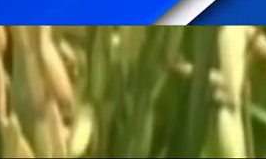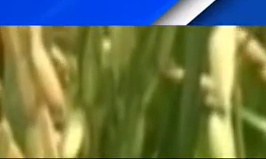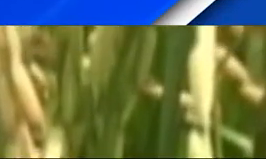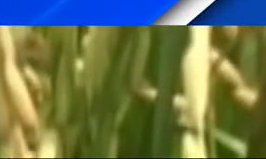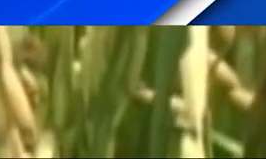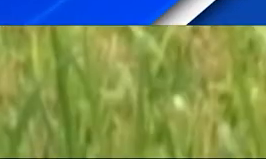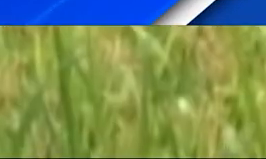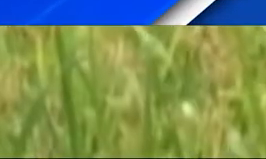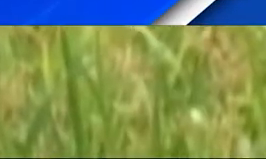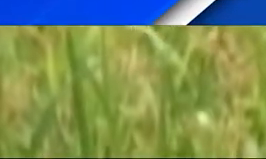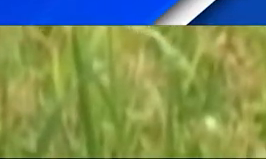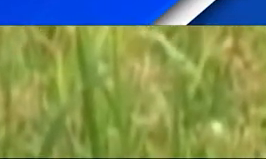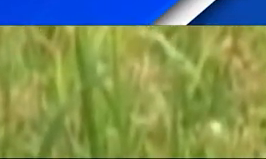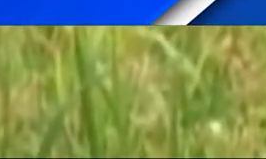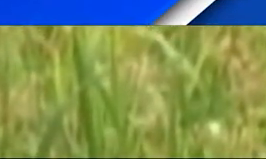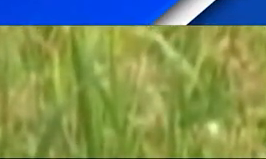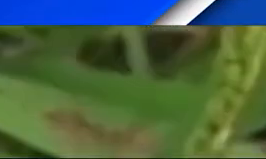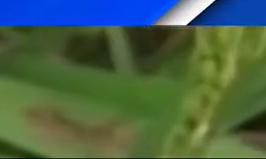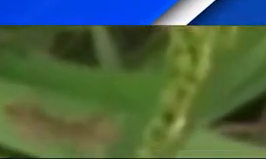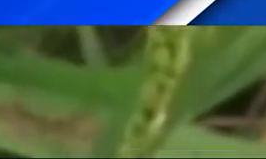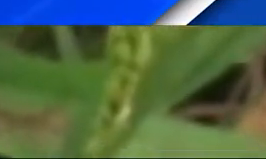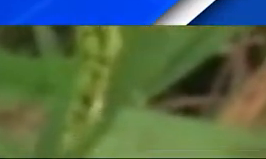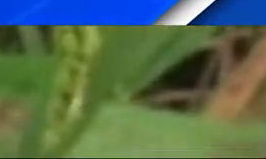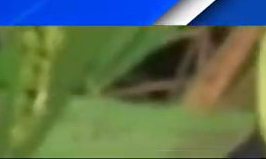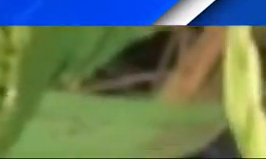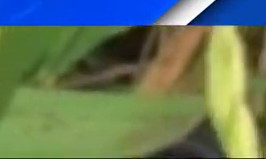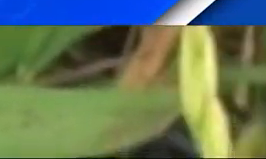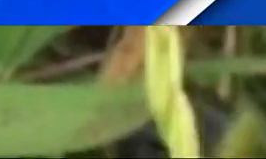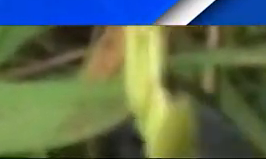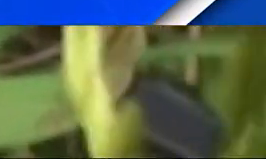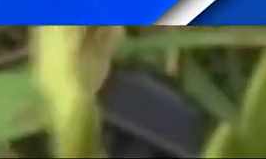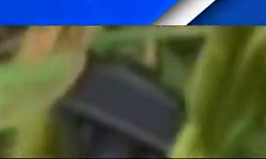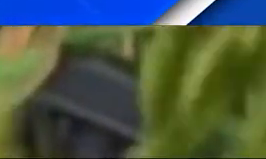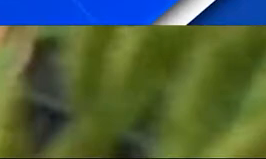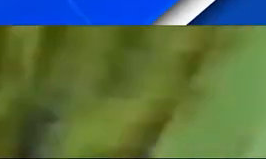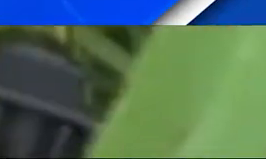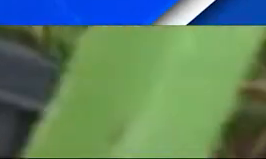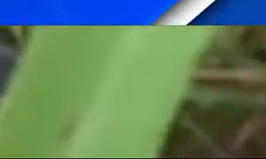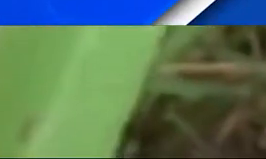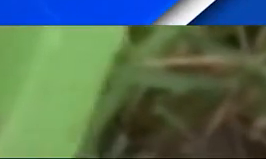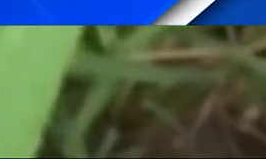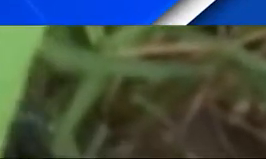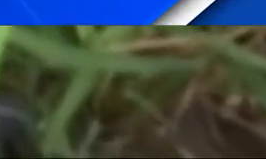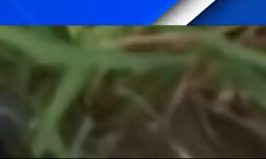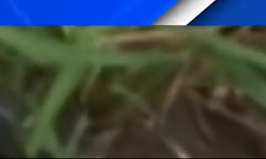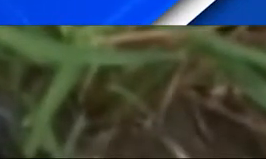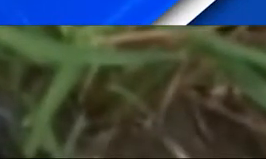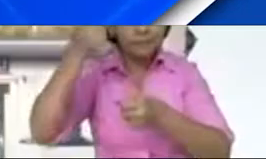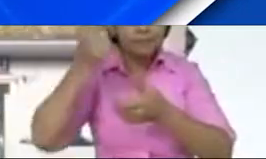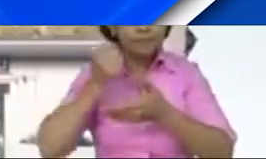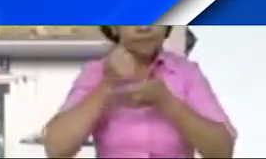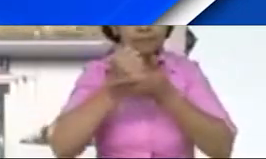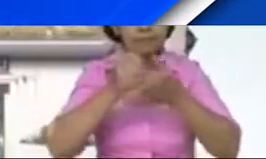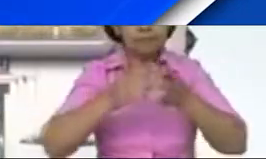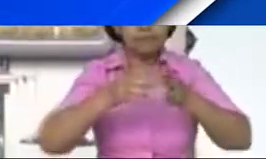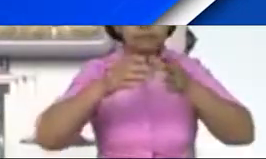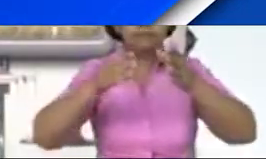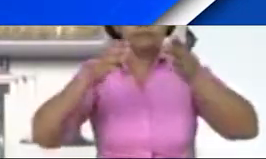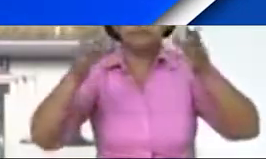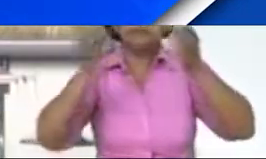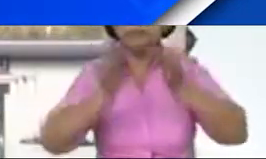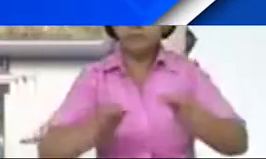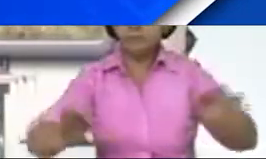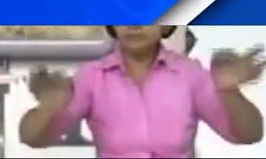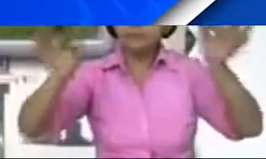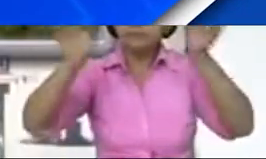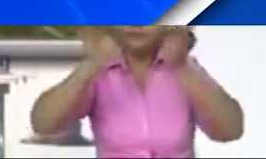Actualmente, gracias a la política y estrategia de nuestro gobierno, hemos venido con un crecimiento